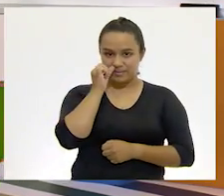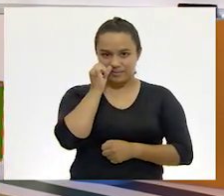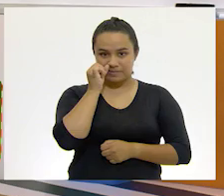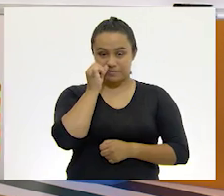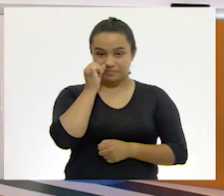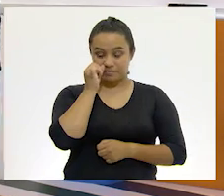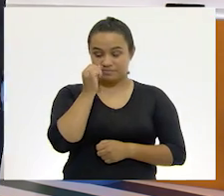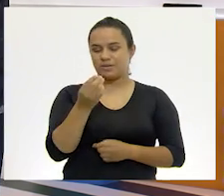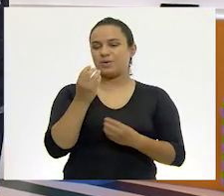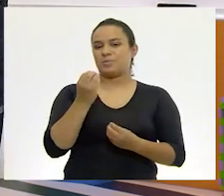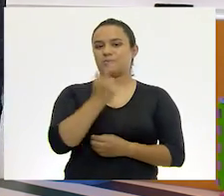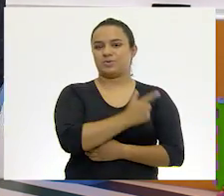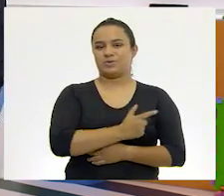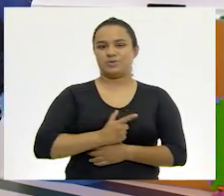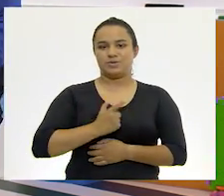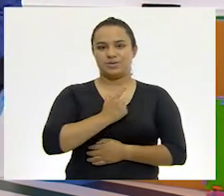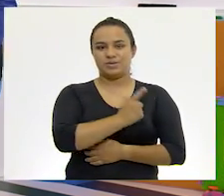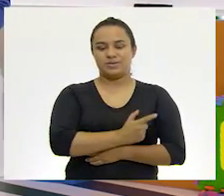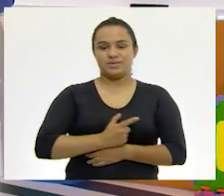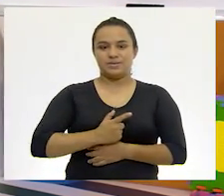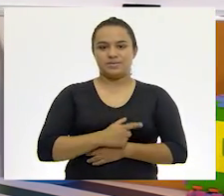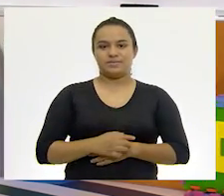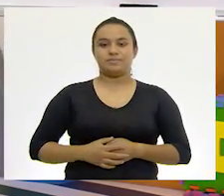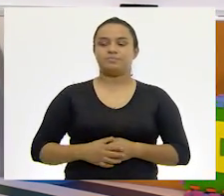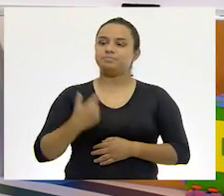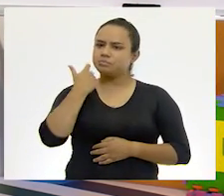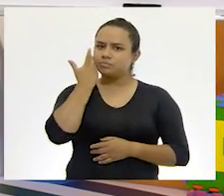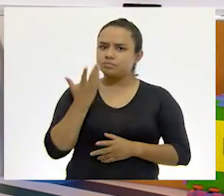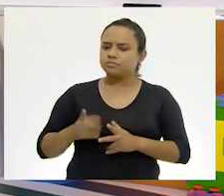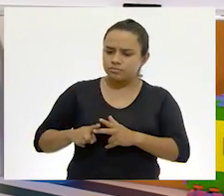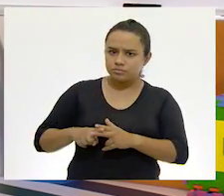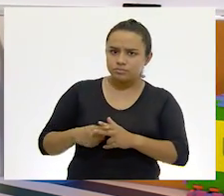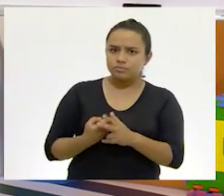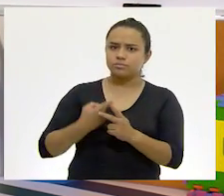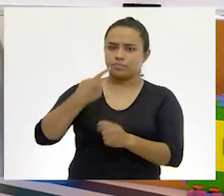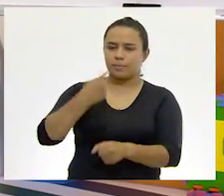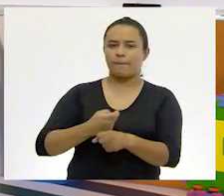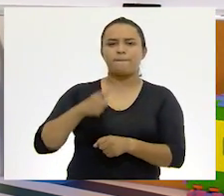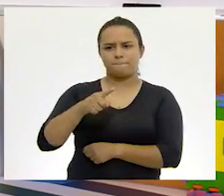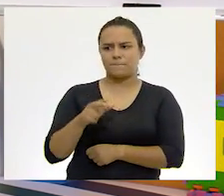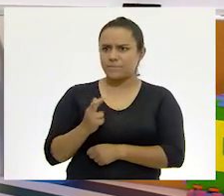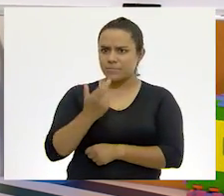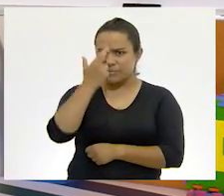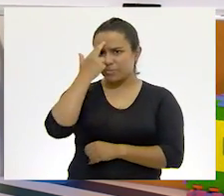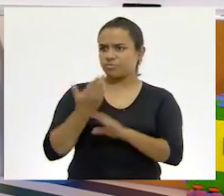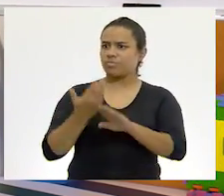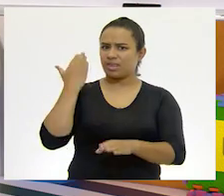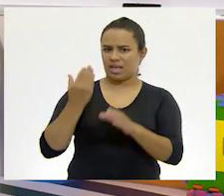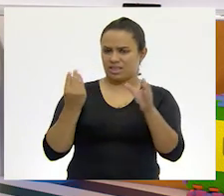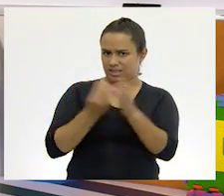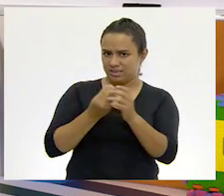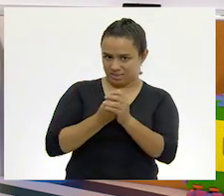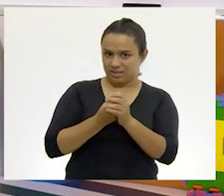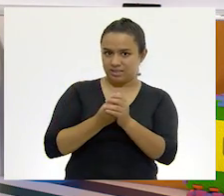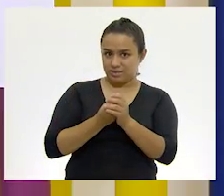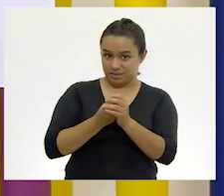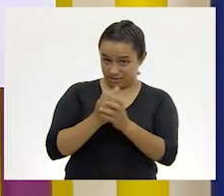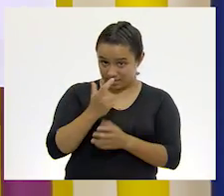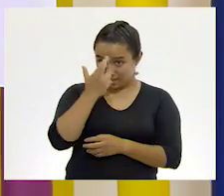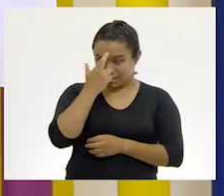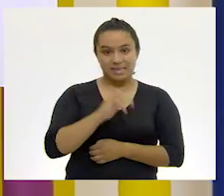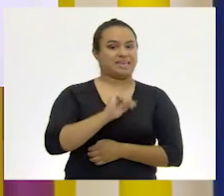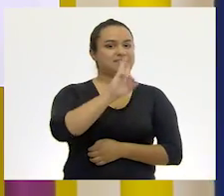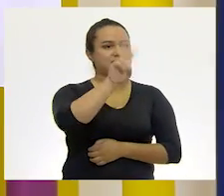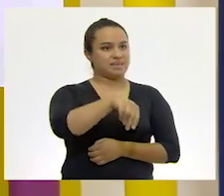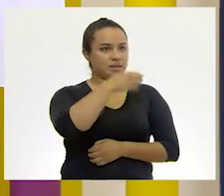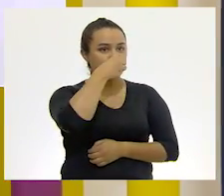Nos da muchísimo gusto y quisiera empezar recordando lo que estuviste haciendo en la clase pasada. Estuvo